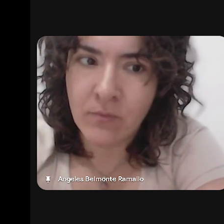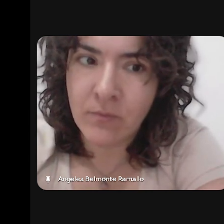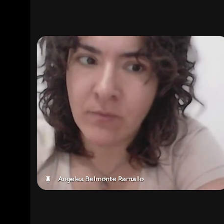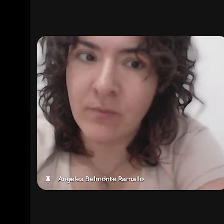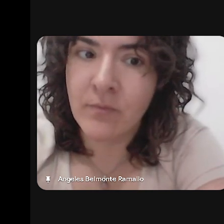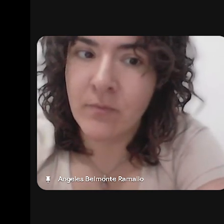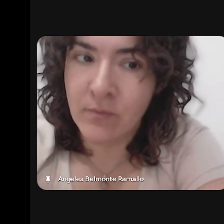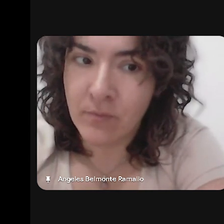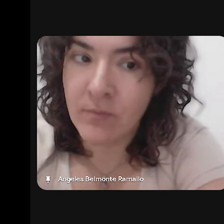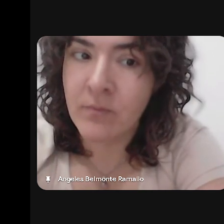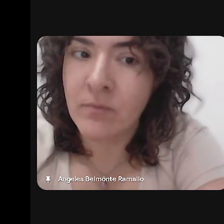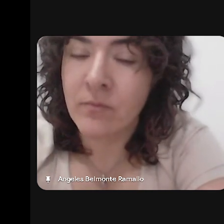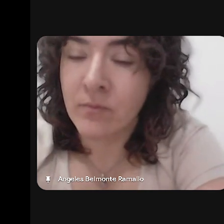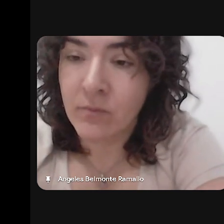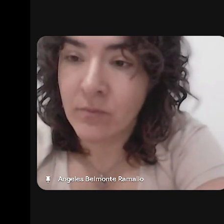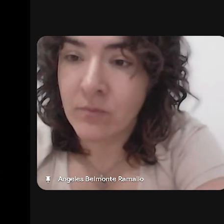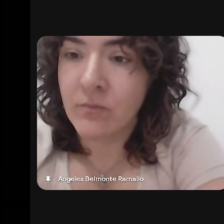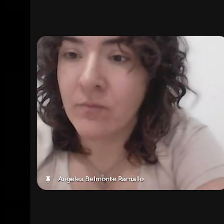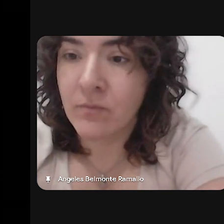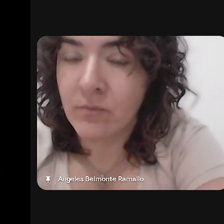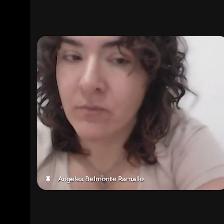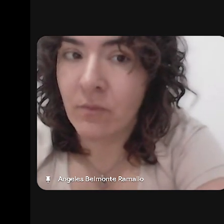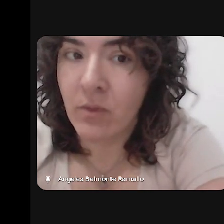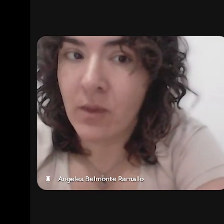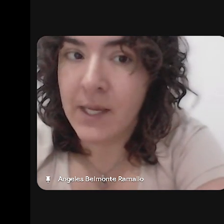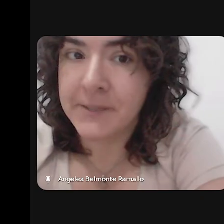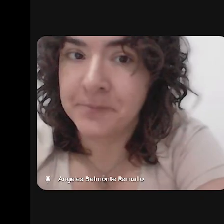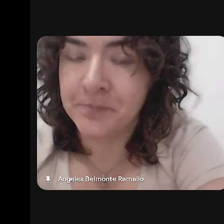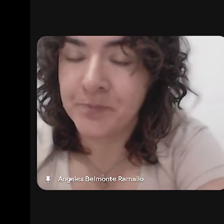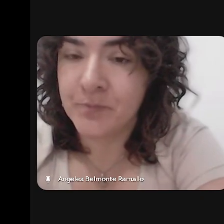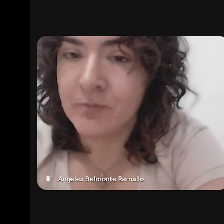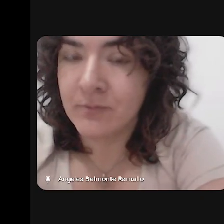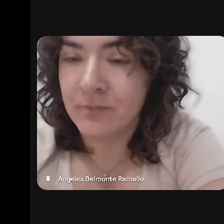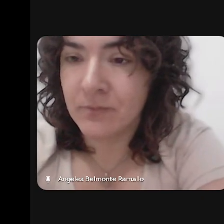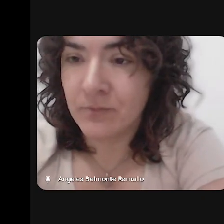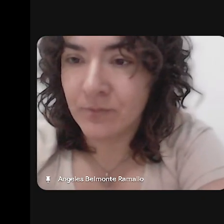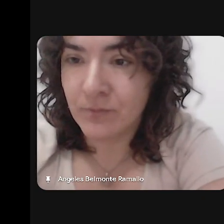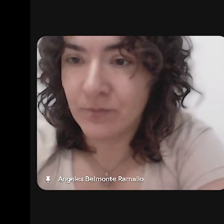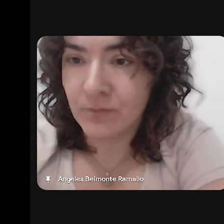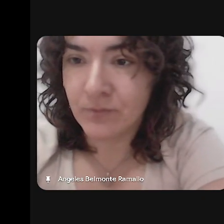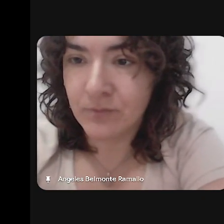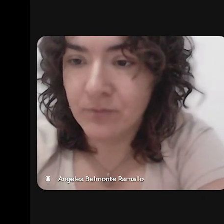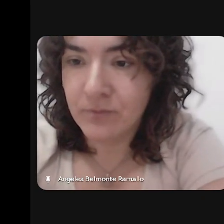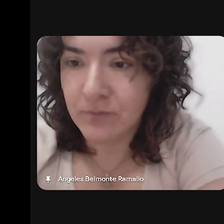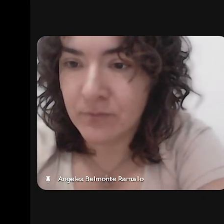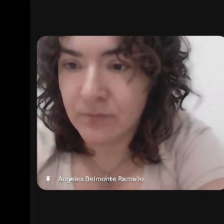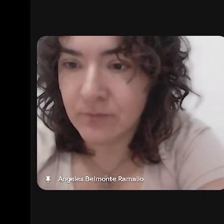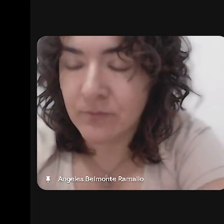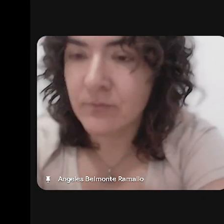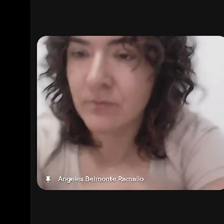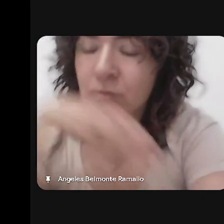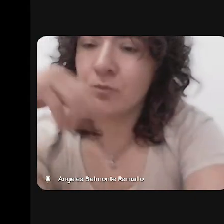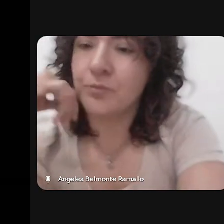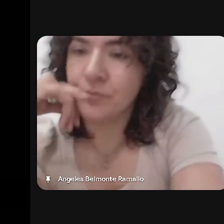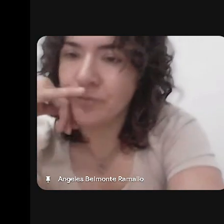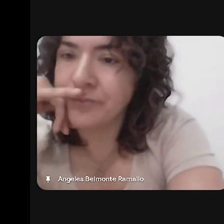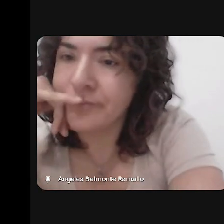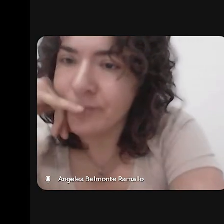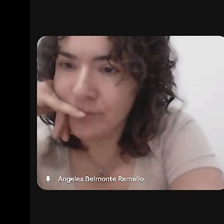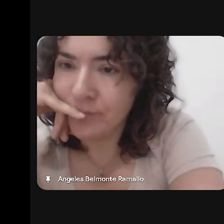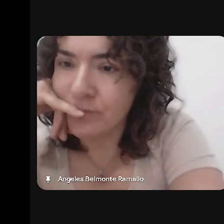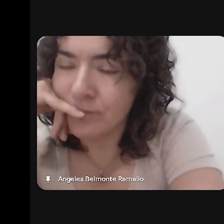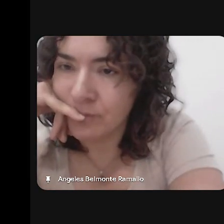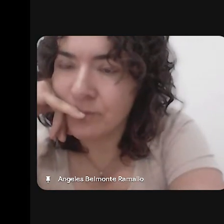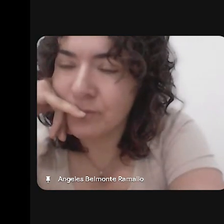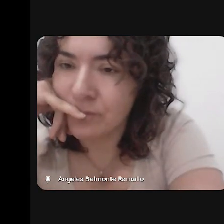mismo impacto. ¿Por qué? Porque comúnmente la mayoría de las personas que están aprendiendo la lengua de señas en el nivel